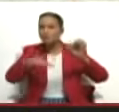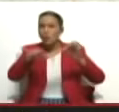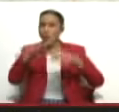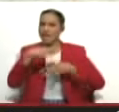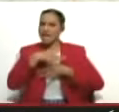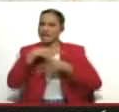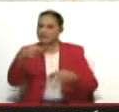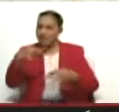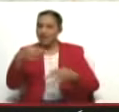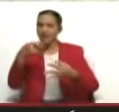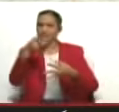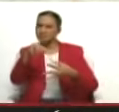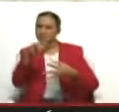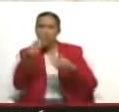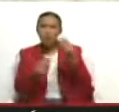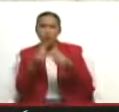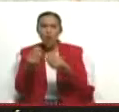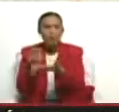está